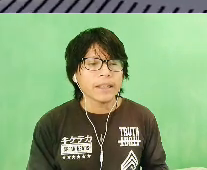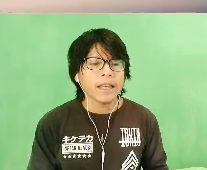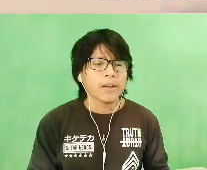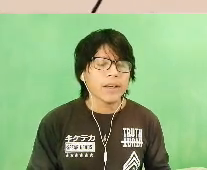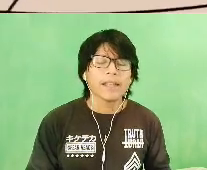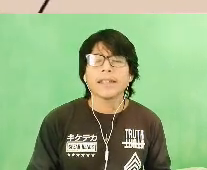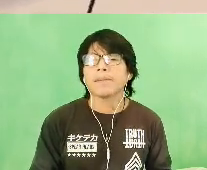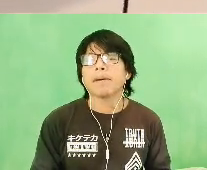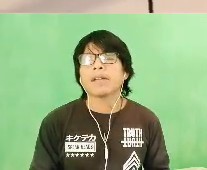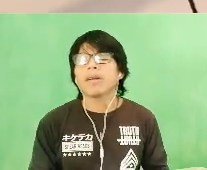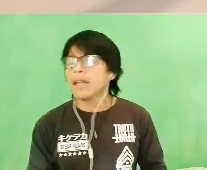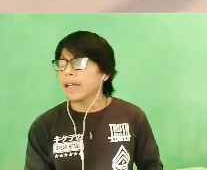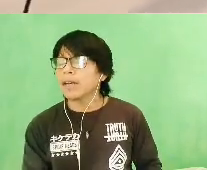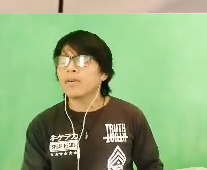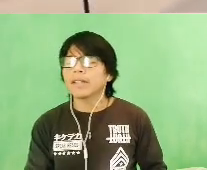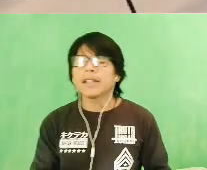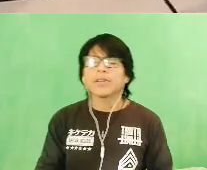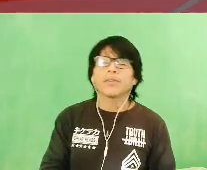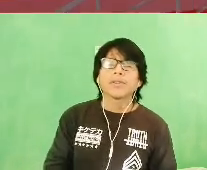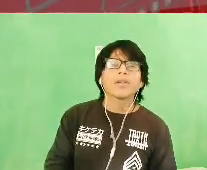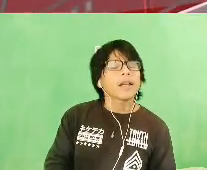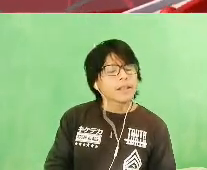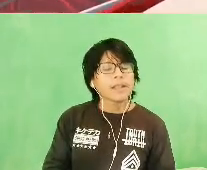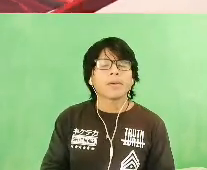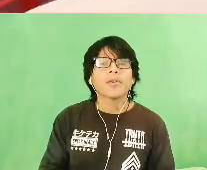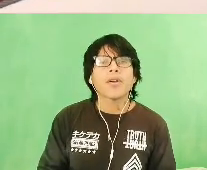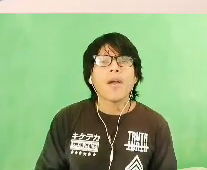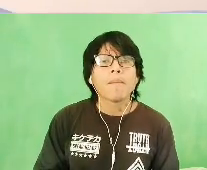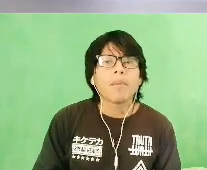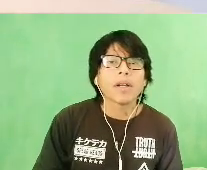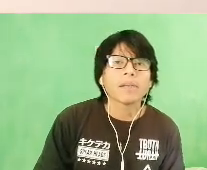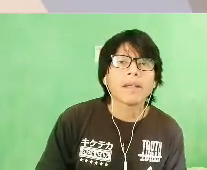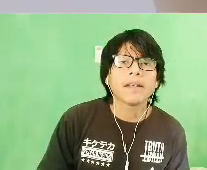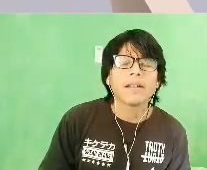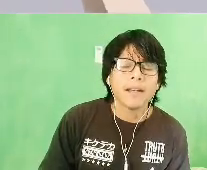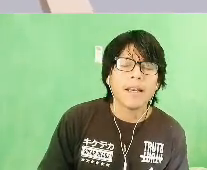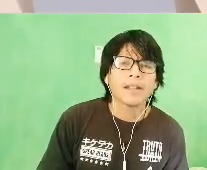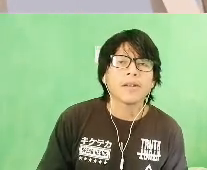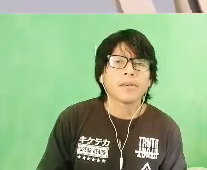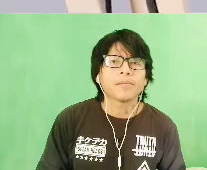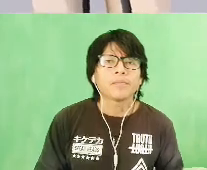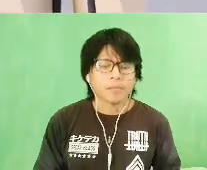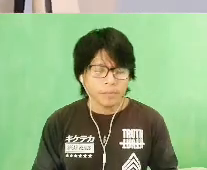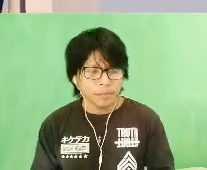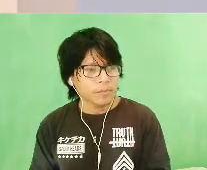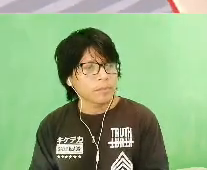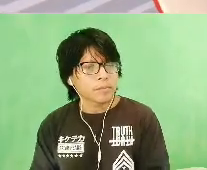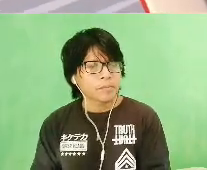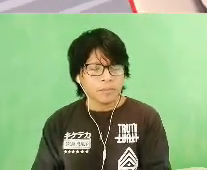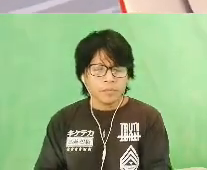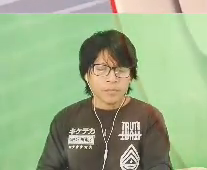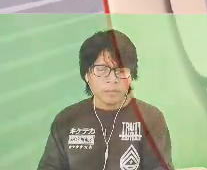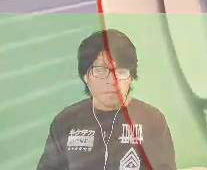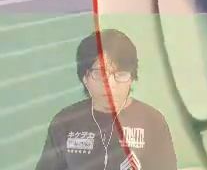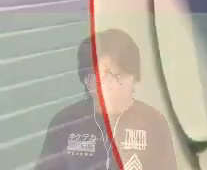hablar el día de hoy. Así que para no alargar lo que es la introducción, así que mejor pónganme la intro.